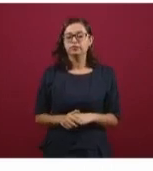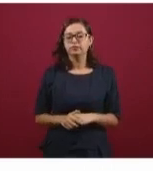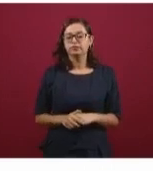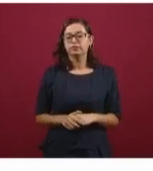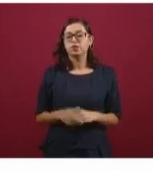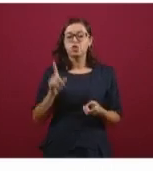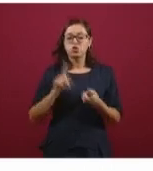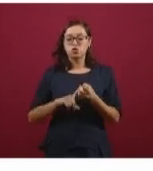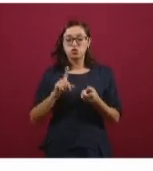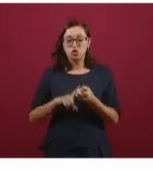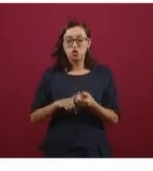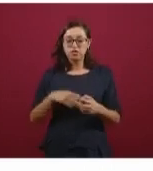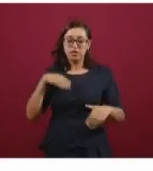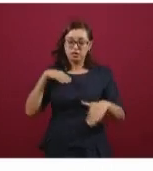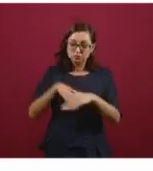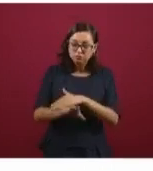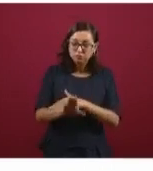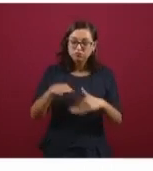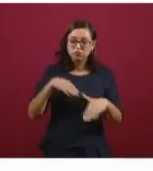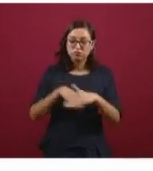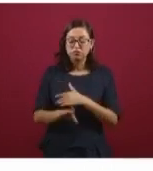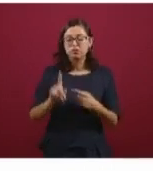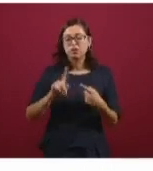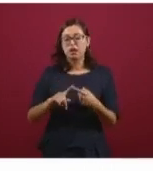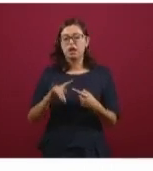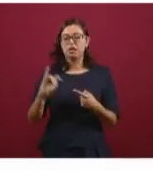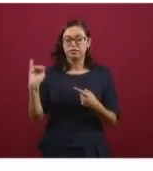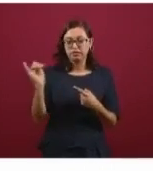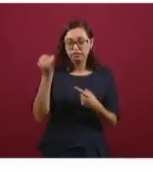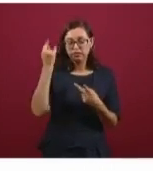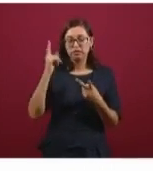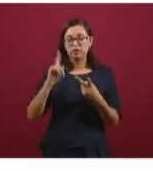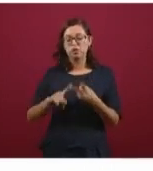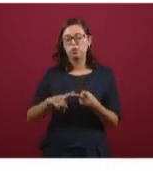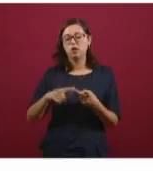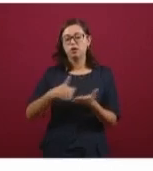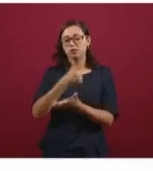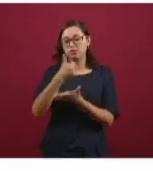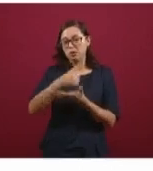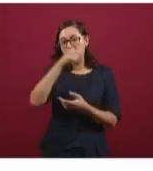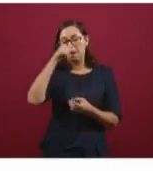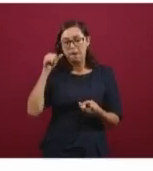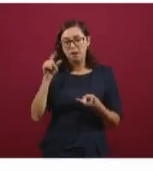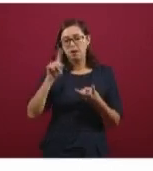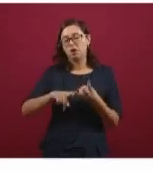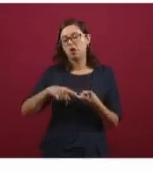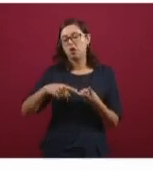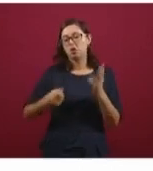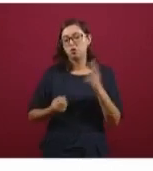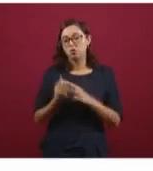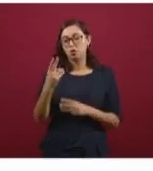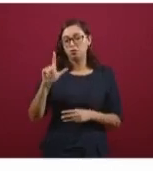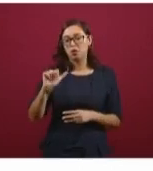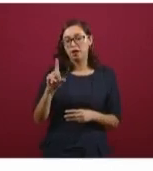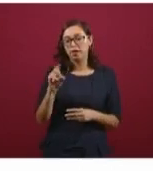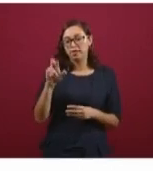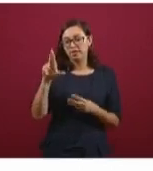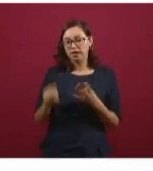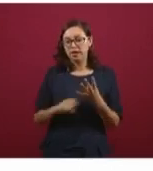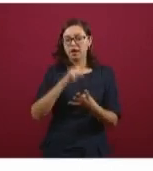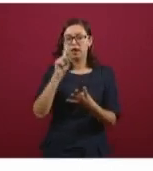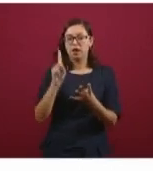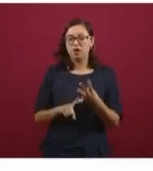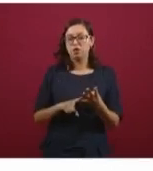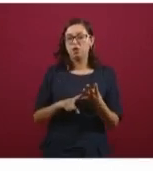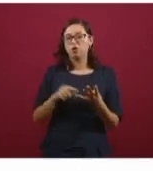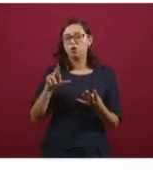identificados en el tráfico de armas son San Diego, Tijuana, El Paso, Ciudad Juárez, Laredo, Nuevo Laredo, McAllen, Reynosa y